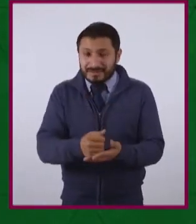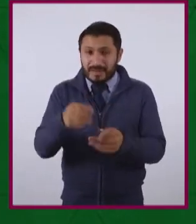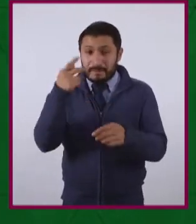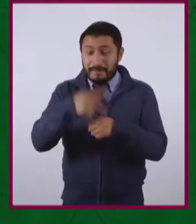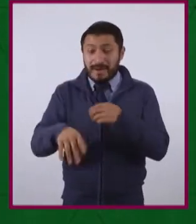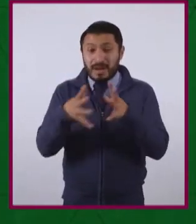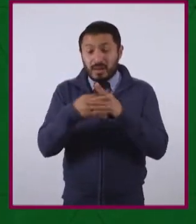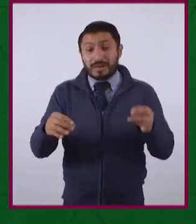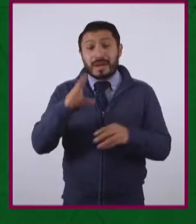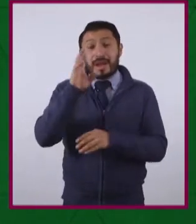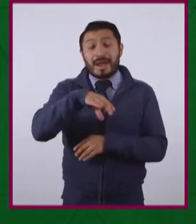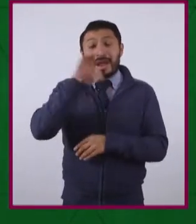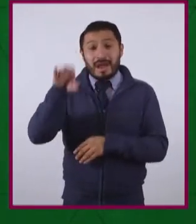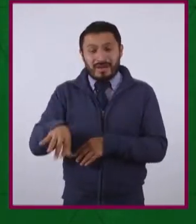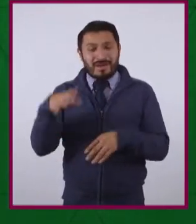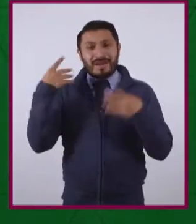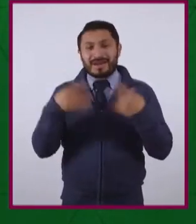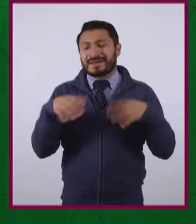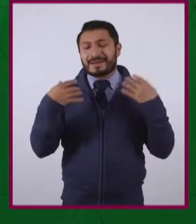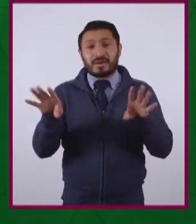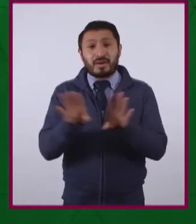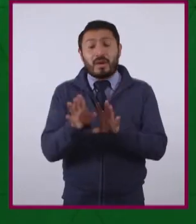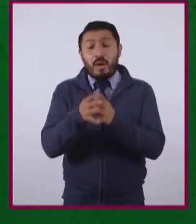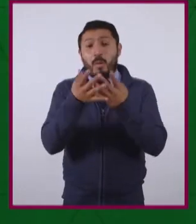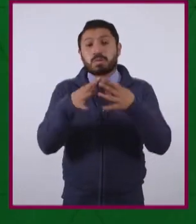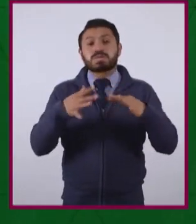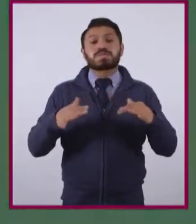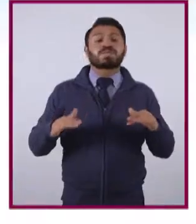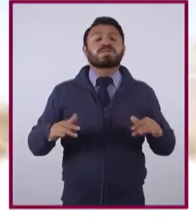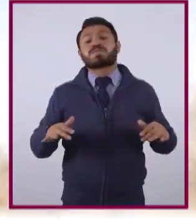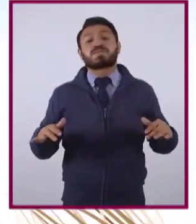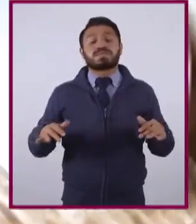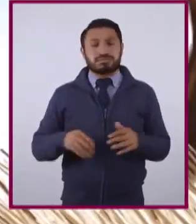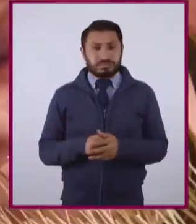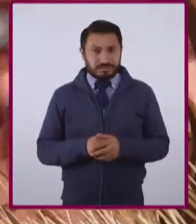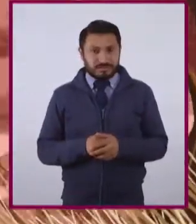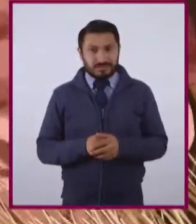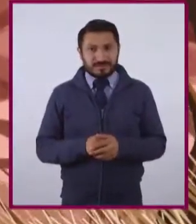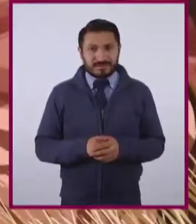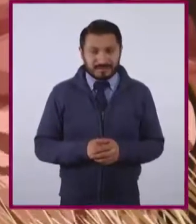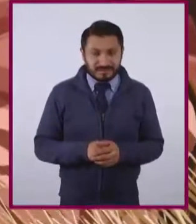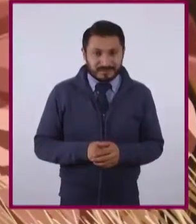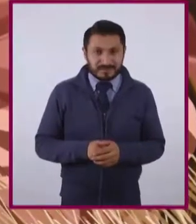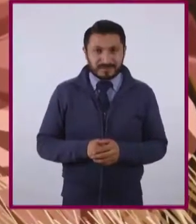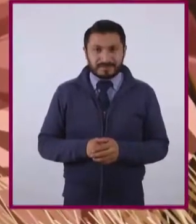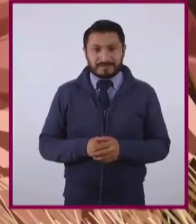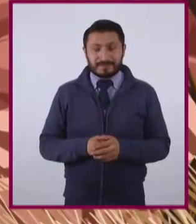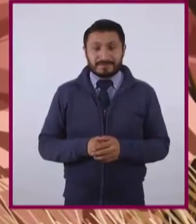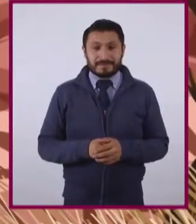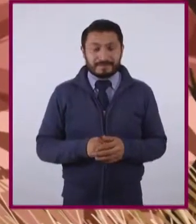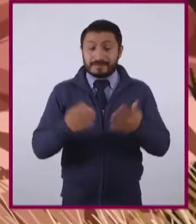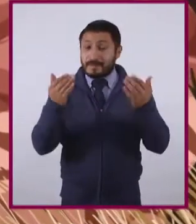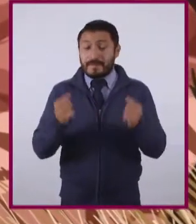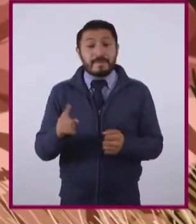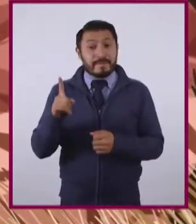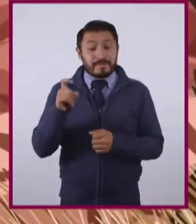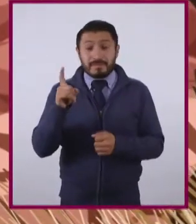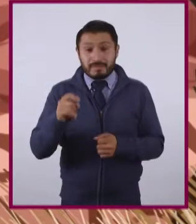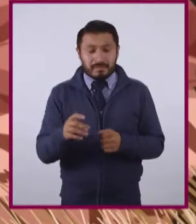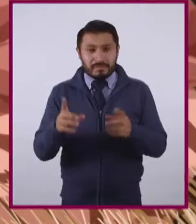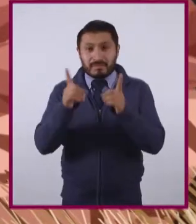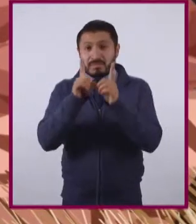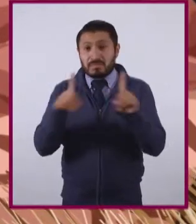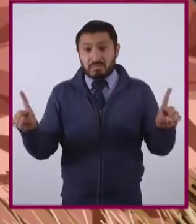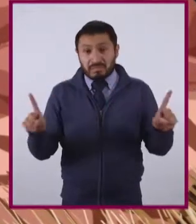es Cancún, pues se quedaría bajo el Atlántico. Por sequía y desertificación. En los últimos